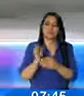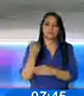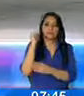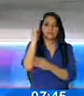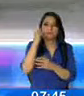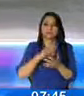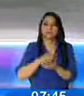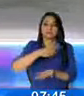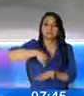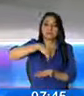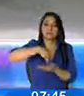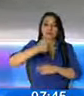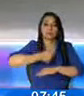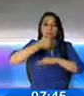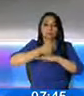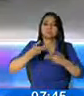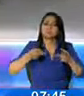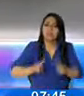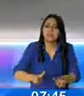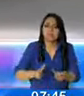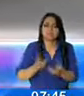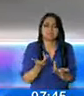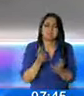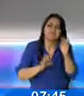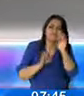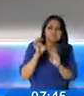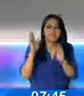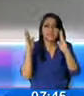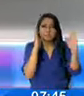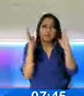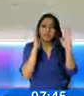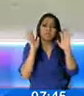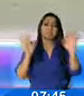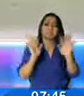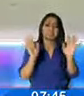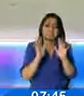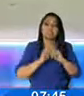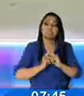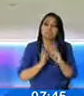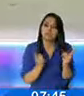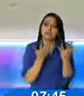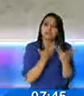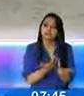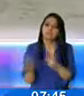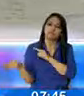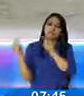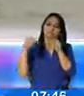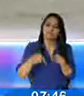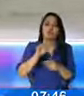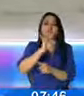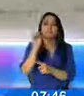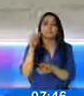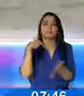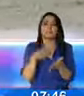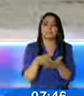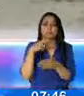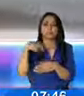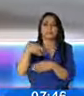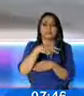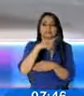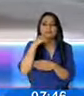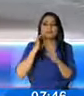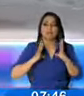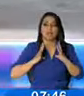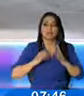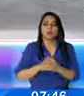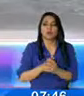en manaví las autoridades aún no quieren evaluar la temporada vacacional pero sí esperan recibir a 80,000 turistas en el feriado